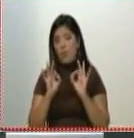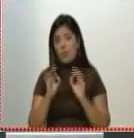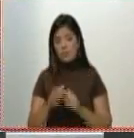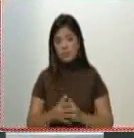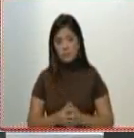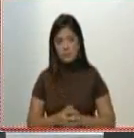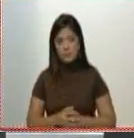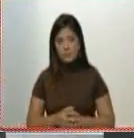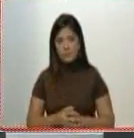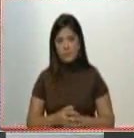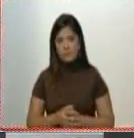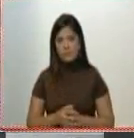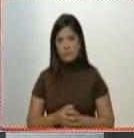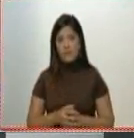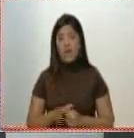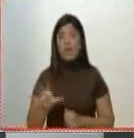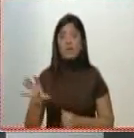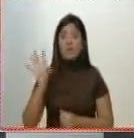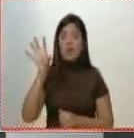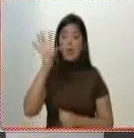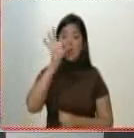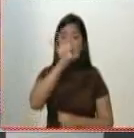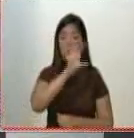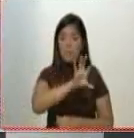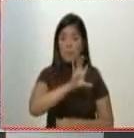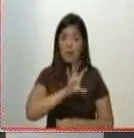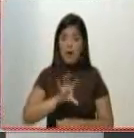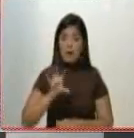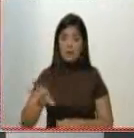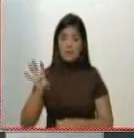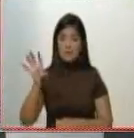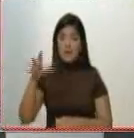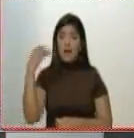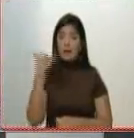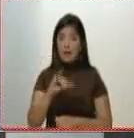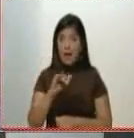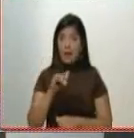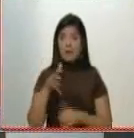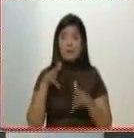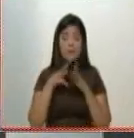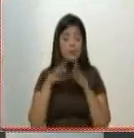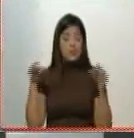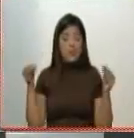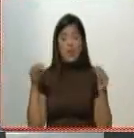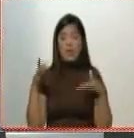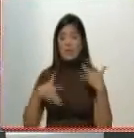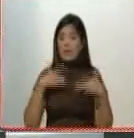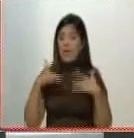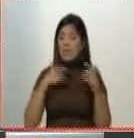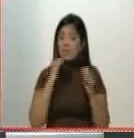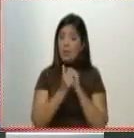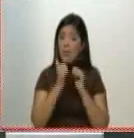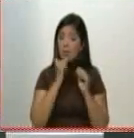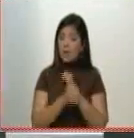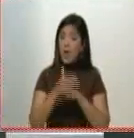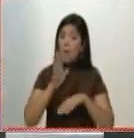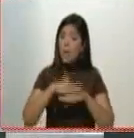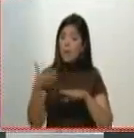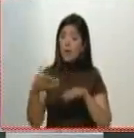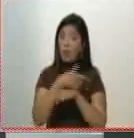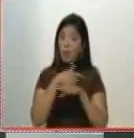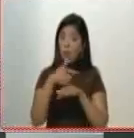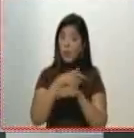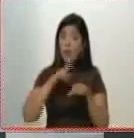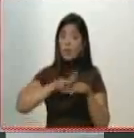la altura de los países que tienen los primeros lugares en este tipo de disciplinas deportivas, porque el gobierno nacional,